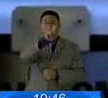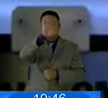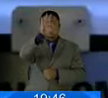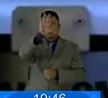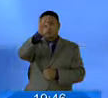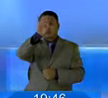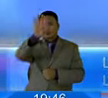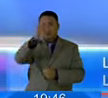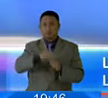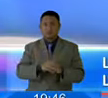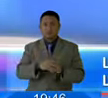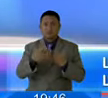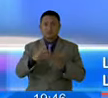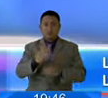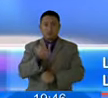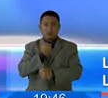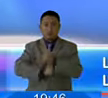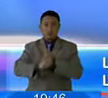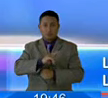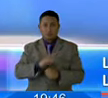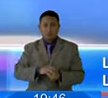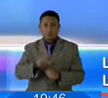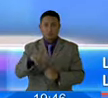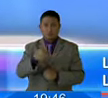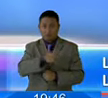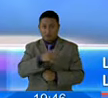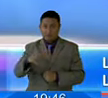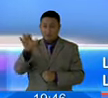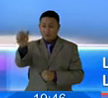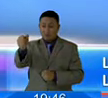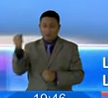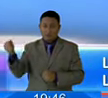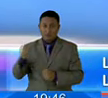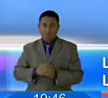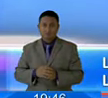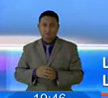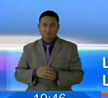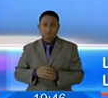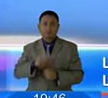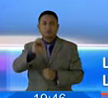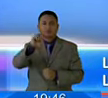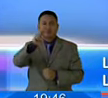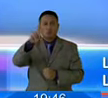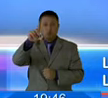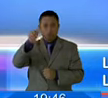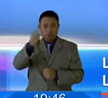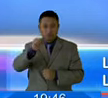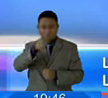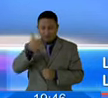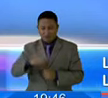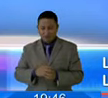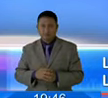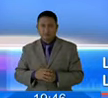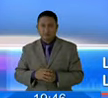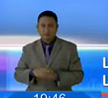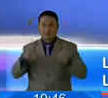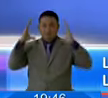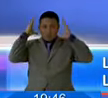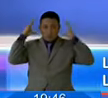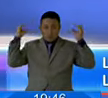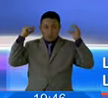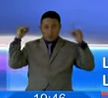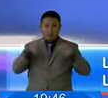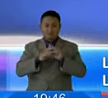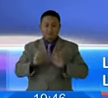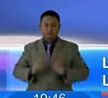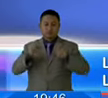nacieron los primeros bebés como resultado de técnicas de criopreservación, es decir, congelación o vitrificación de óvulos en Holanda y Australia.